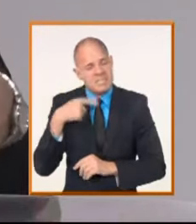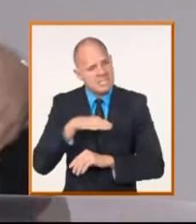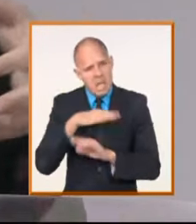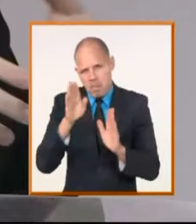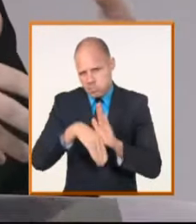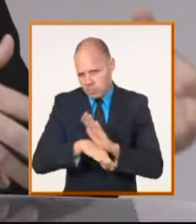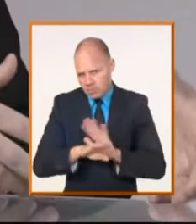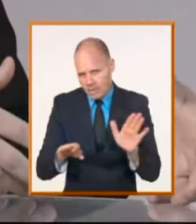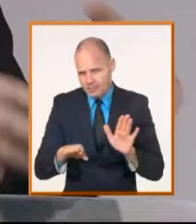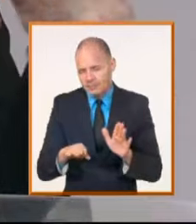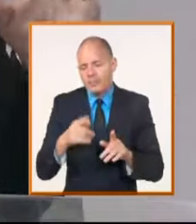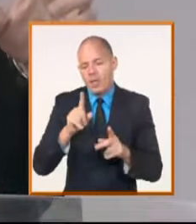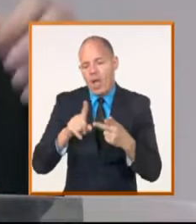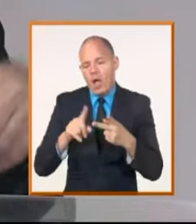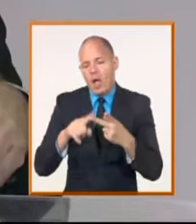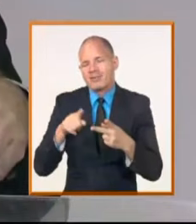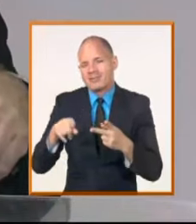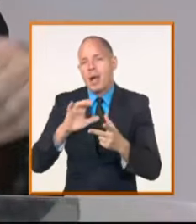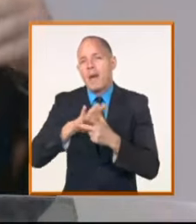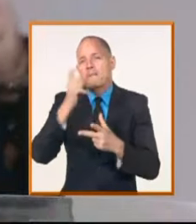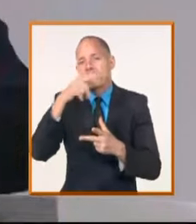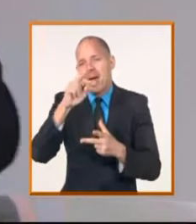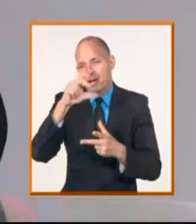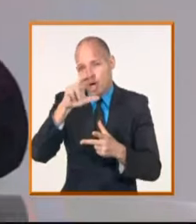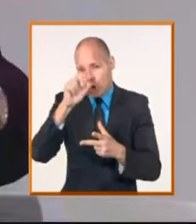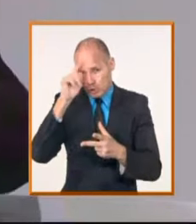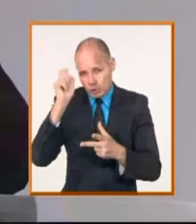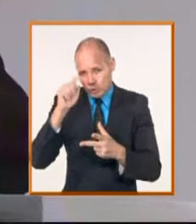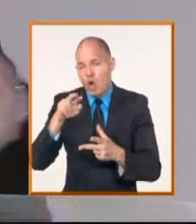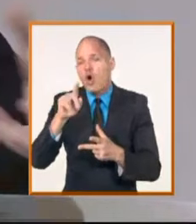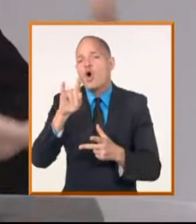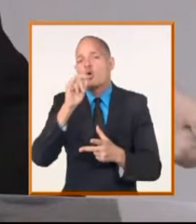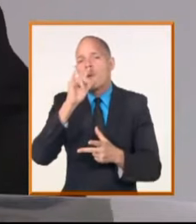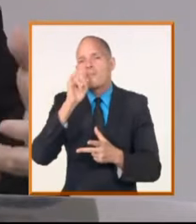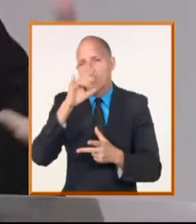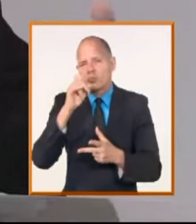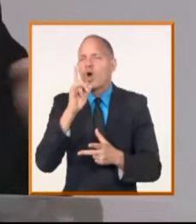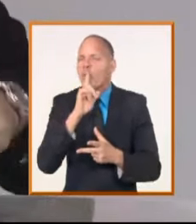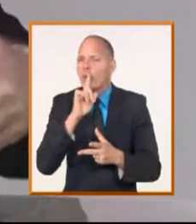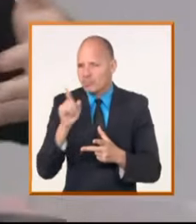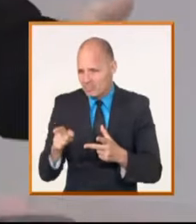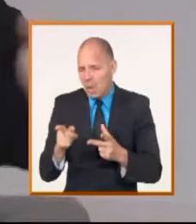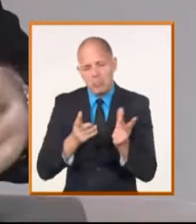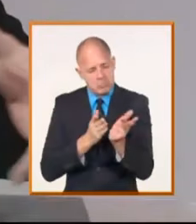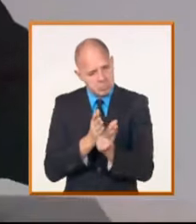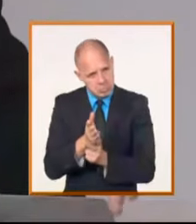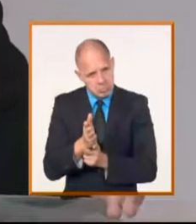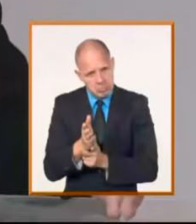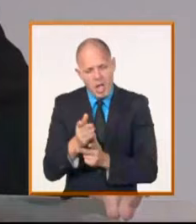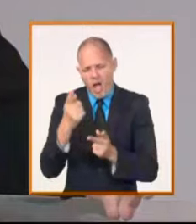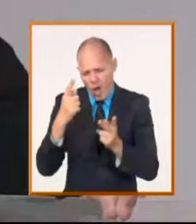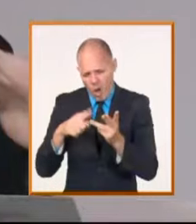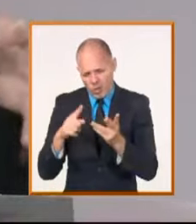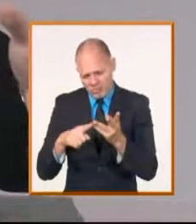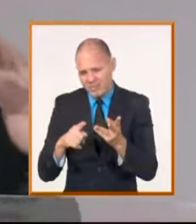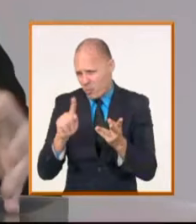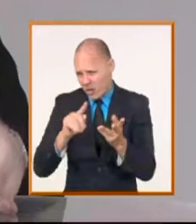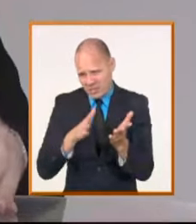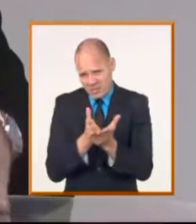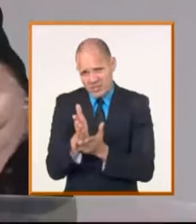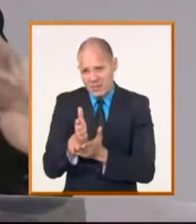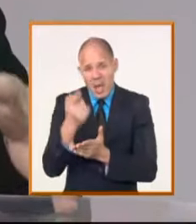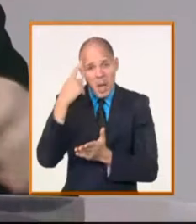influyente. Ted Cruz se mantiene y, aunque no está en el mismo escenario, sigue siendo una figura negativa. Ahí hay otros, no hace falta que sean ni Bob